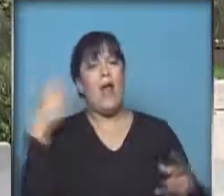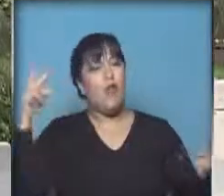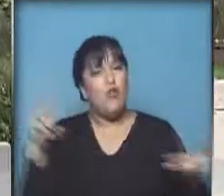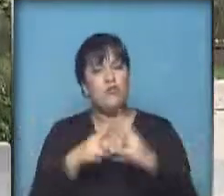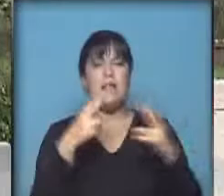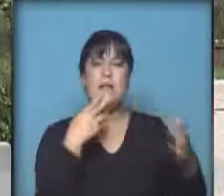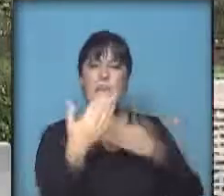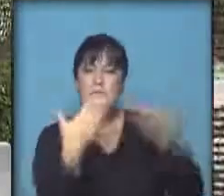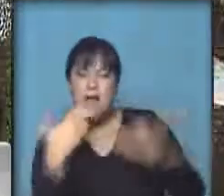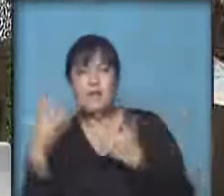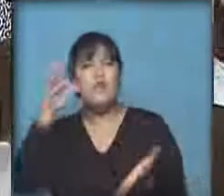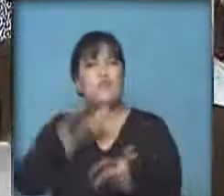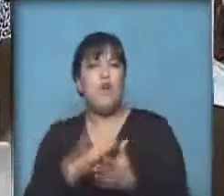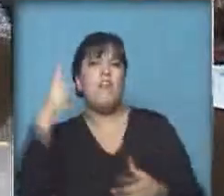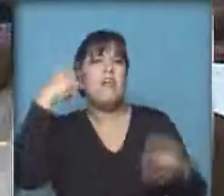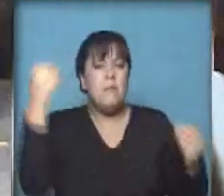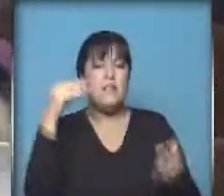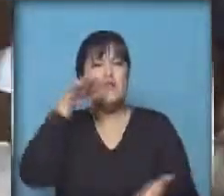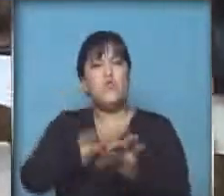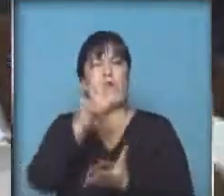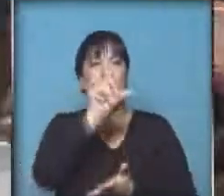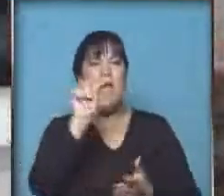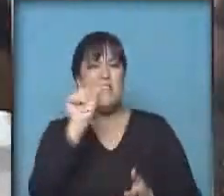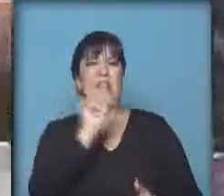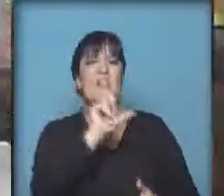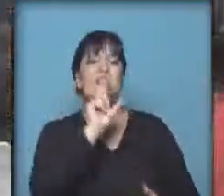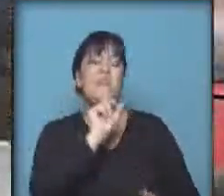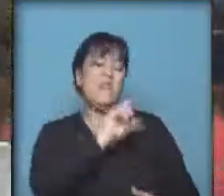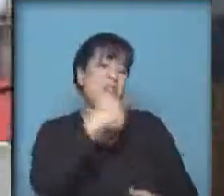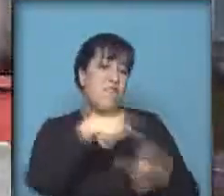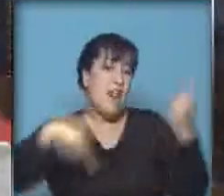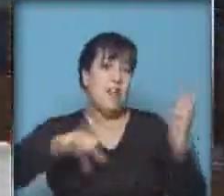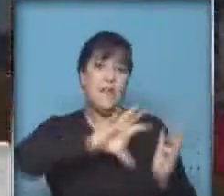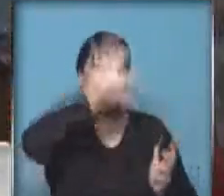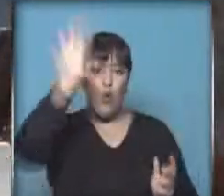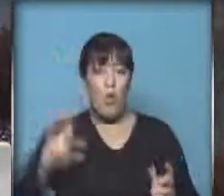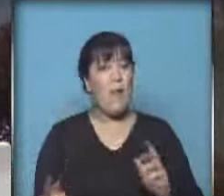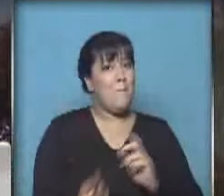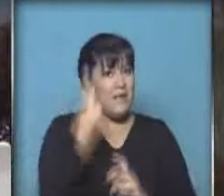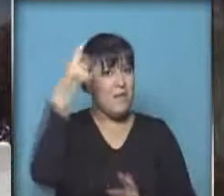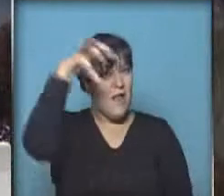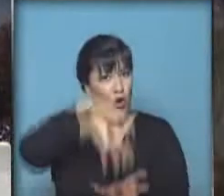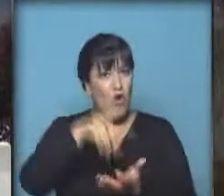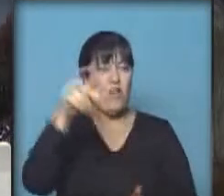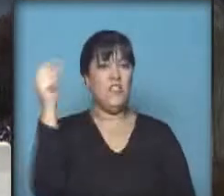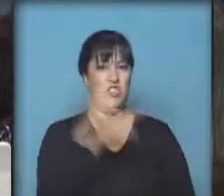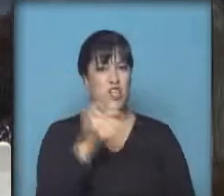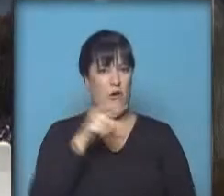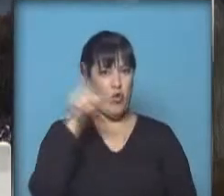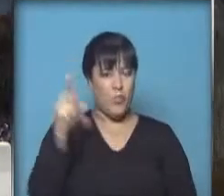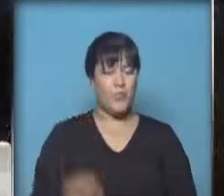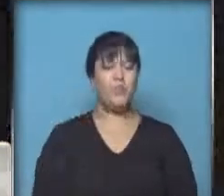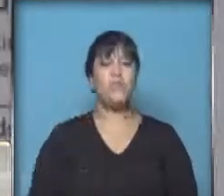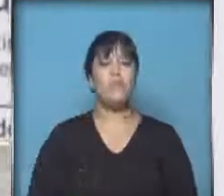se piensa al país desde diferentes regiones. El primer paso se dio en el Nordeste. Le dio